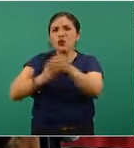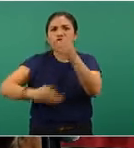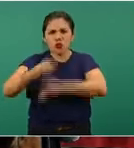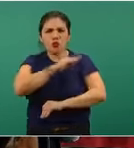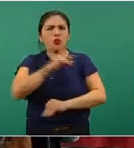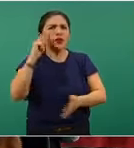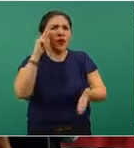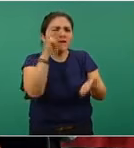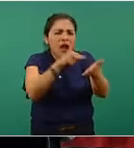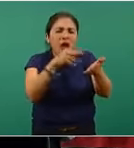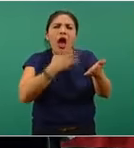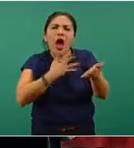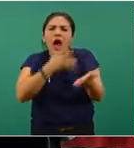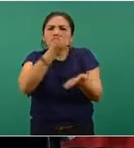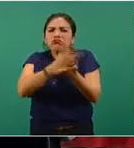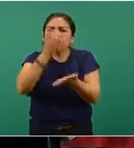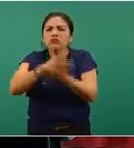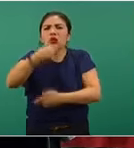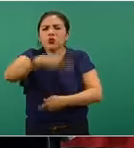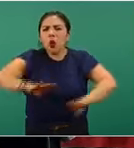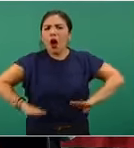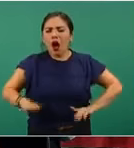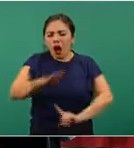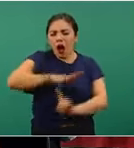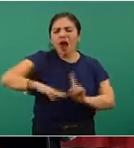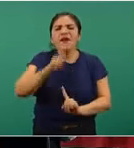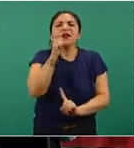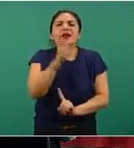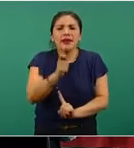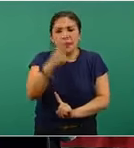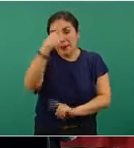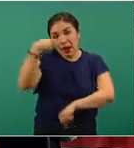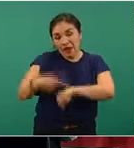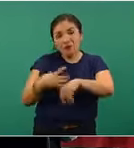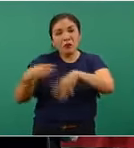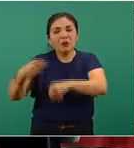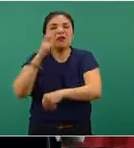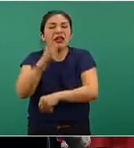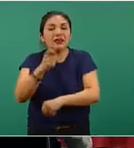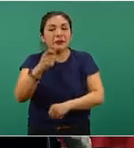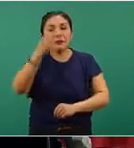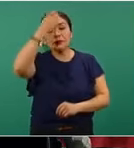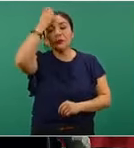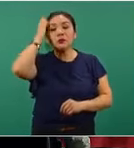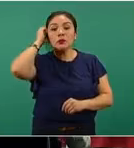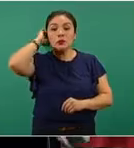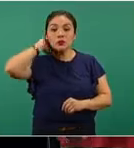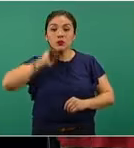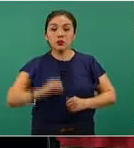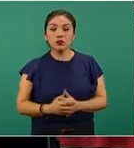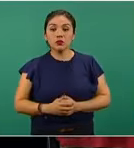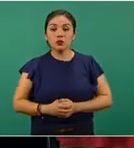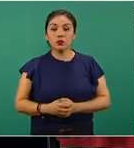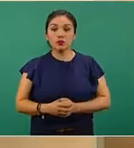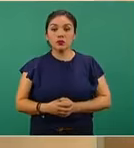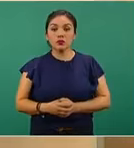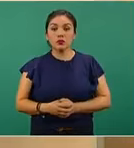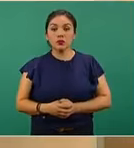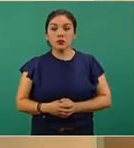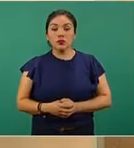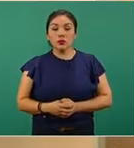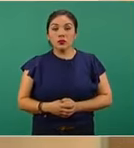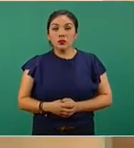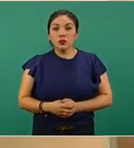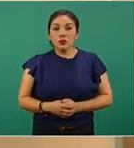también identifiquen el panorama epidemiológico de su entidad. La siguiente, por favor. Y